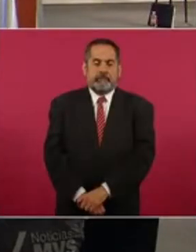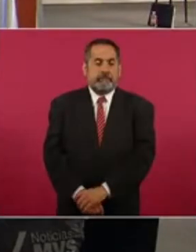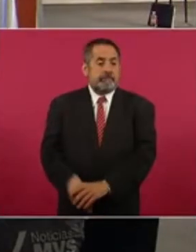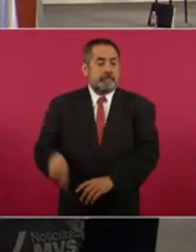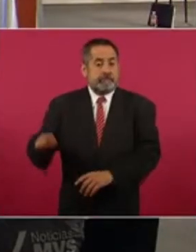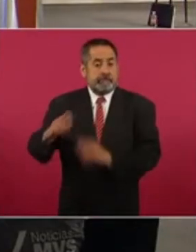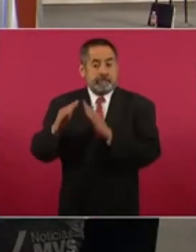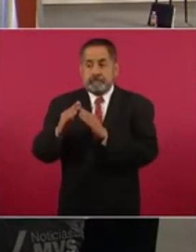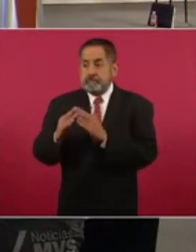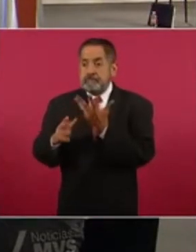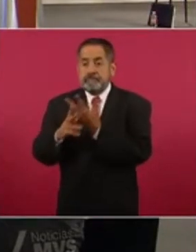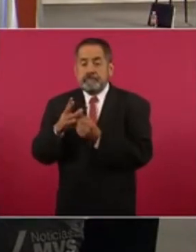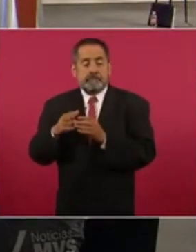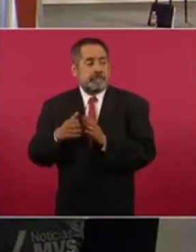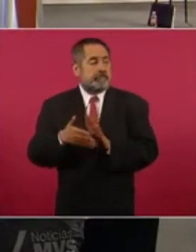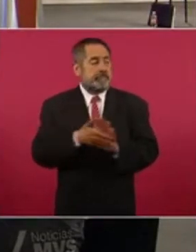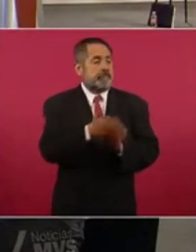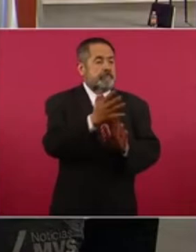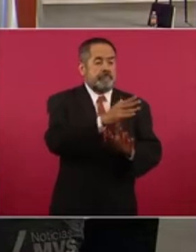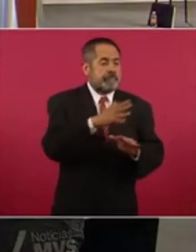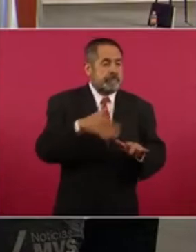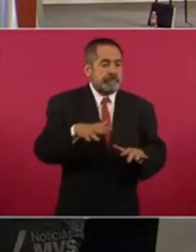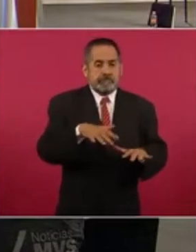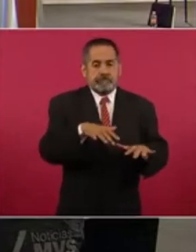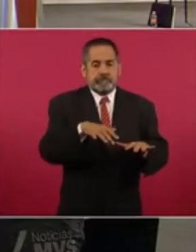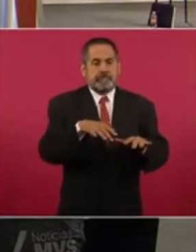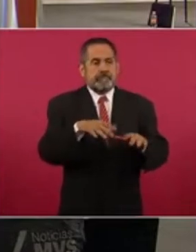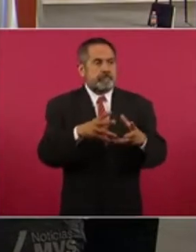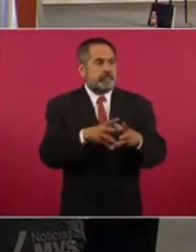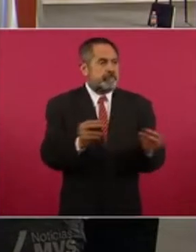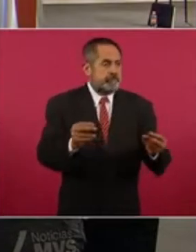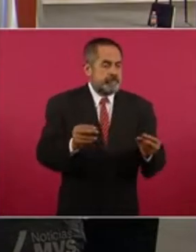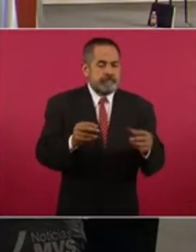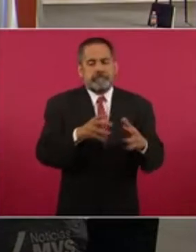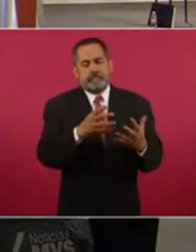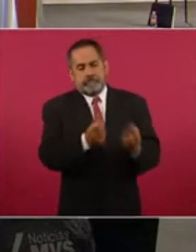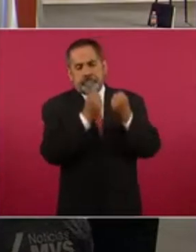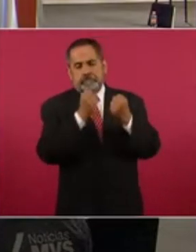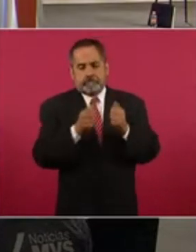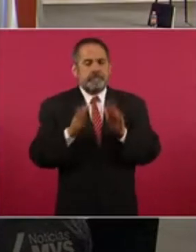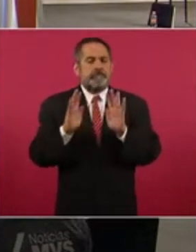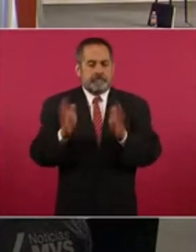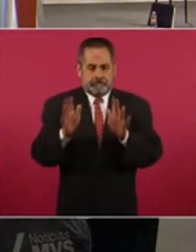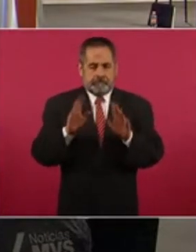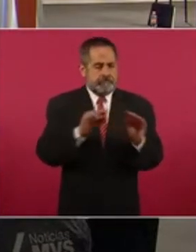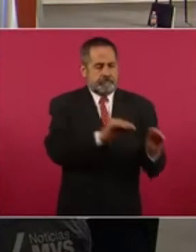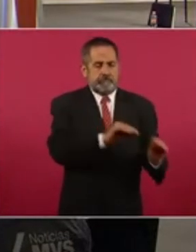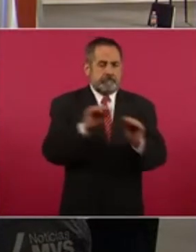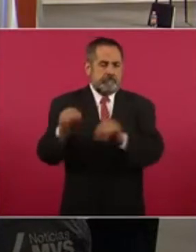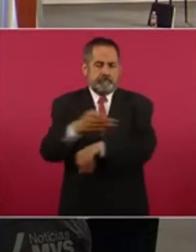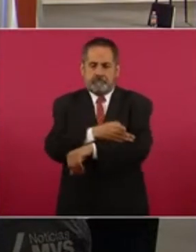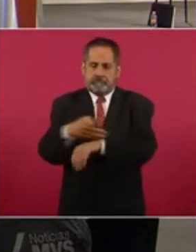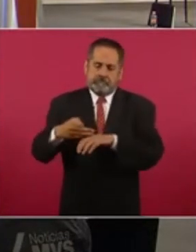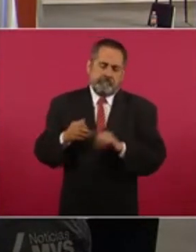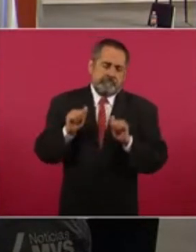presencia de un adulto, pero finalmente se pudo dar con ellas, ya están bien y ya están con sus familias. Siguiente.